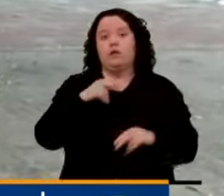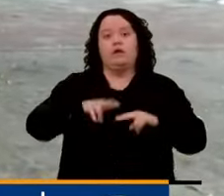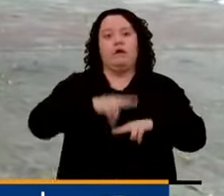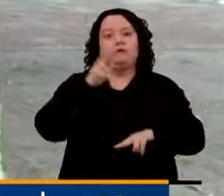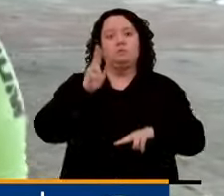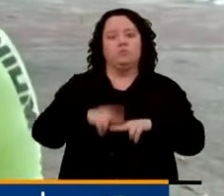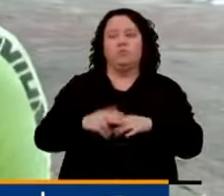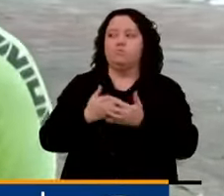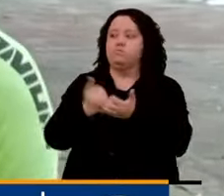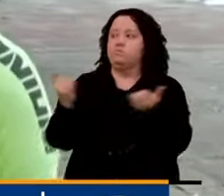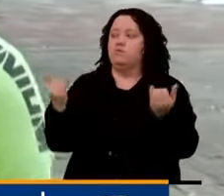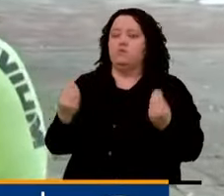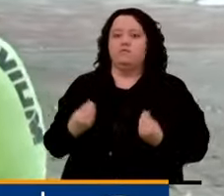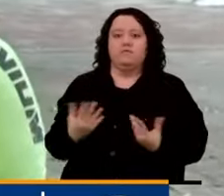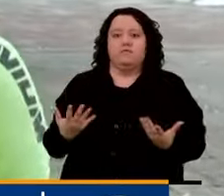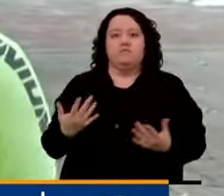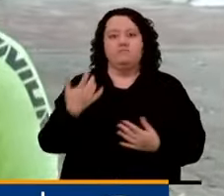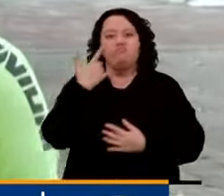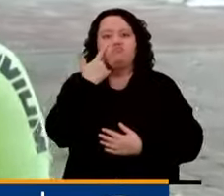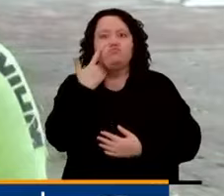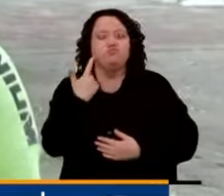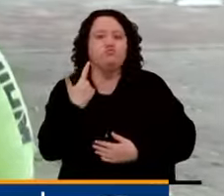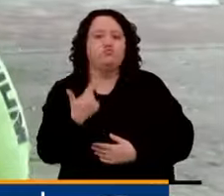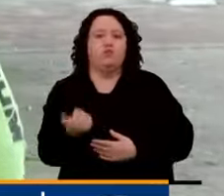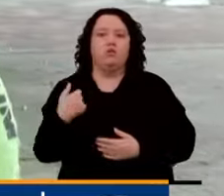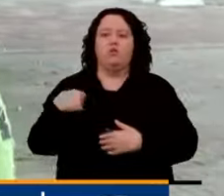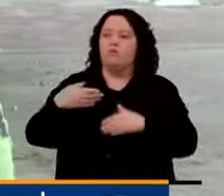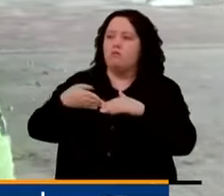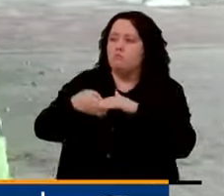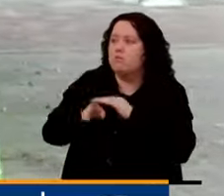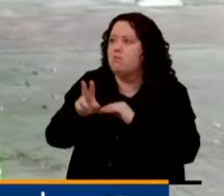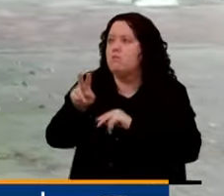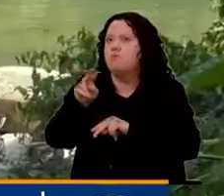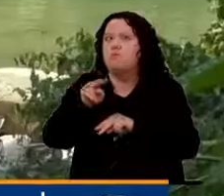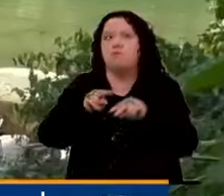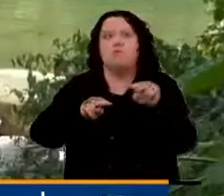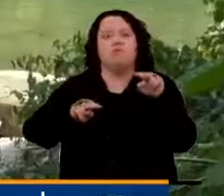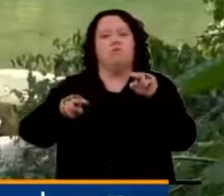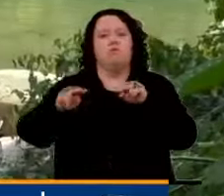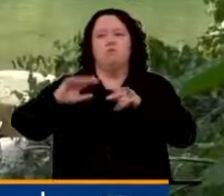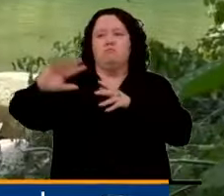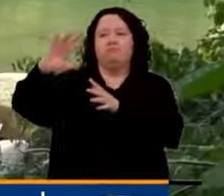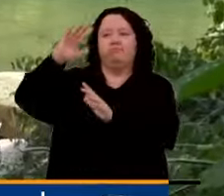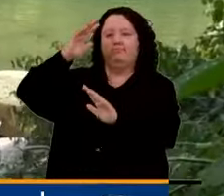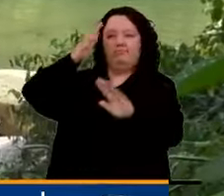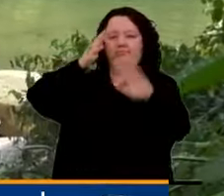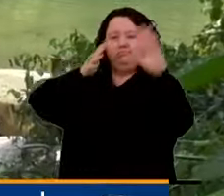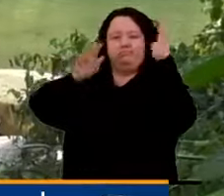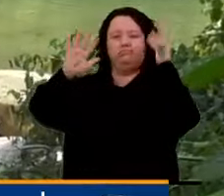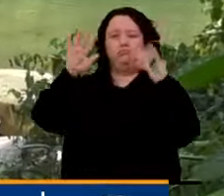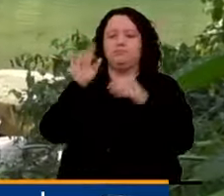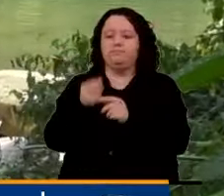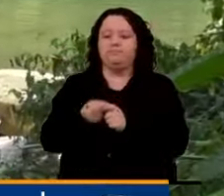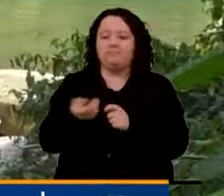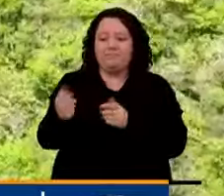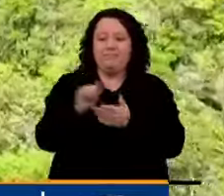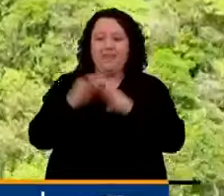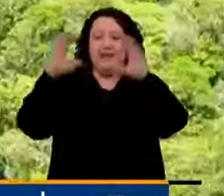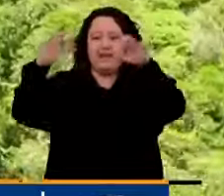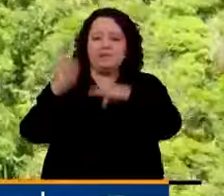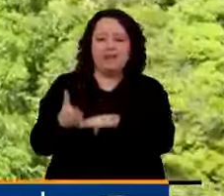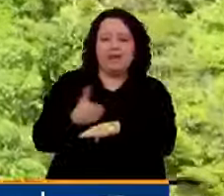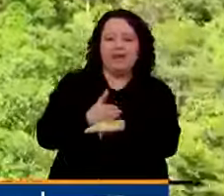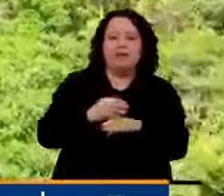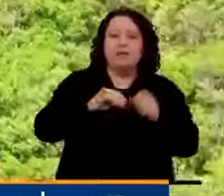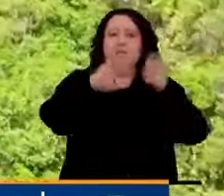muy viva, muy chévere uno entrar y como encontrarse con estas selvas. Antes de llegar al Caquetá había un bosque de